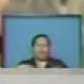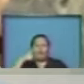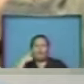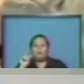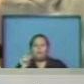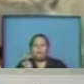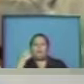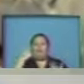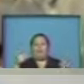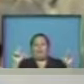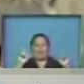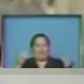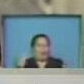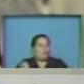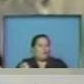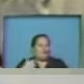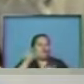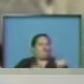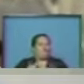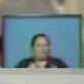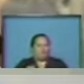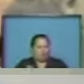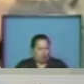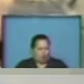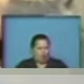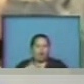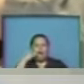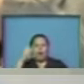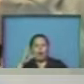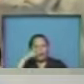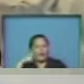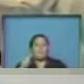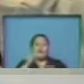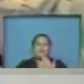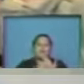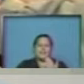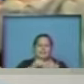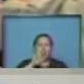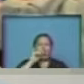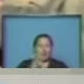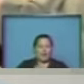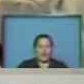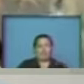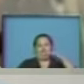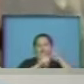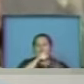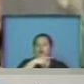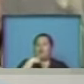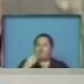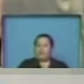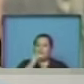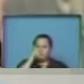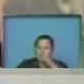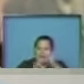se ve por las pantallas y es muy poquita la información que se tiene. No hablo con Bernie, pero la ministra Rodríguez, su superior inmediata, le dio